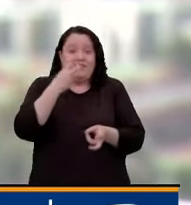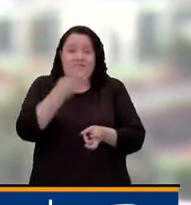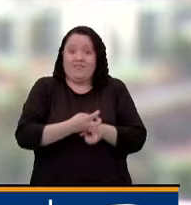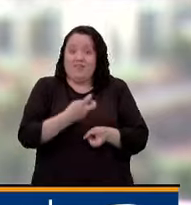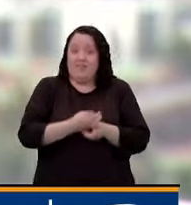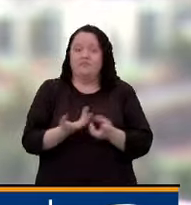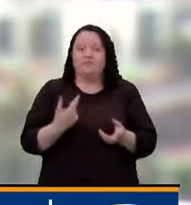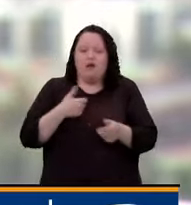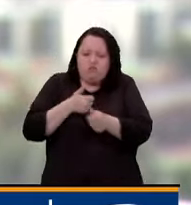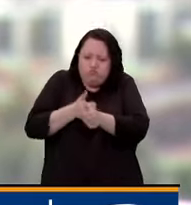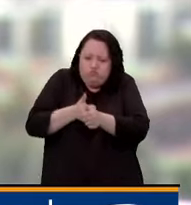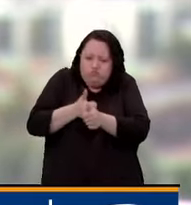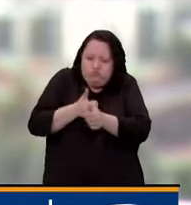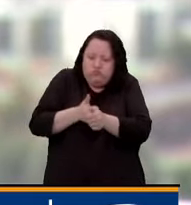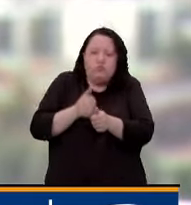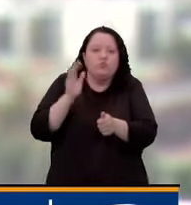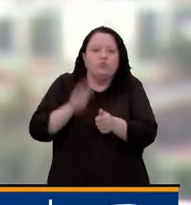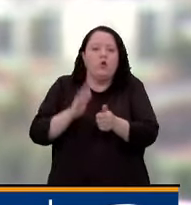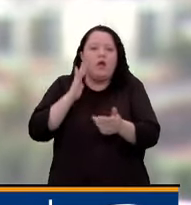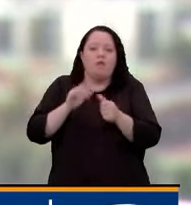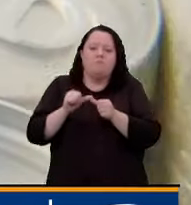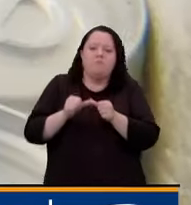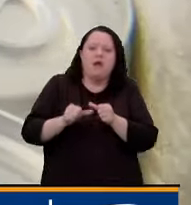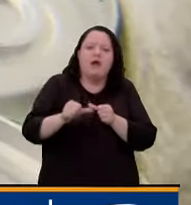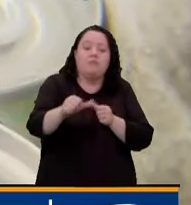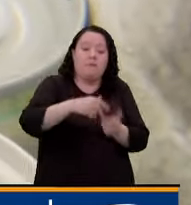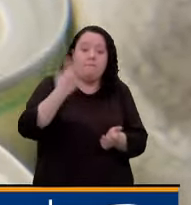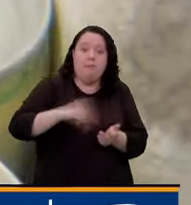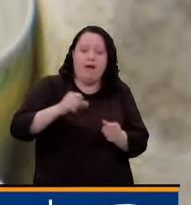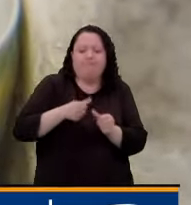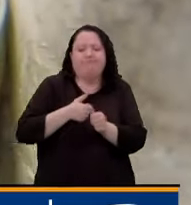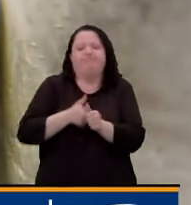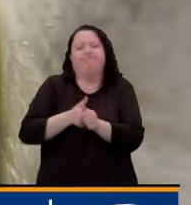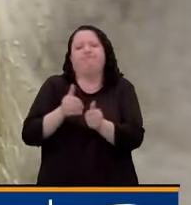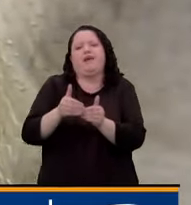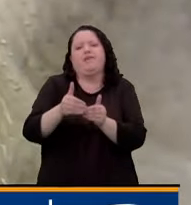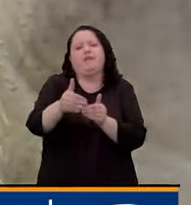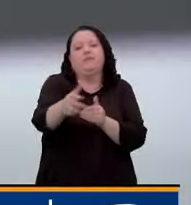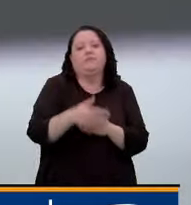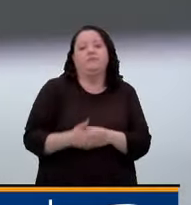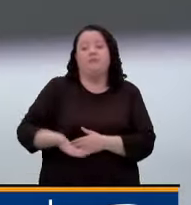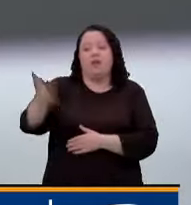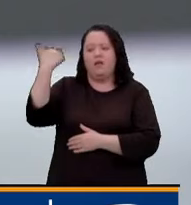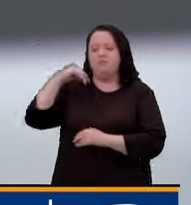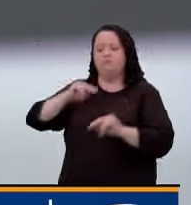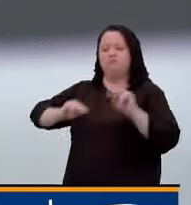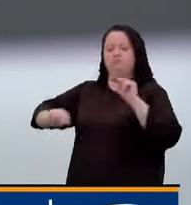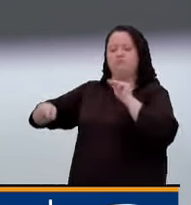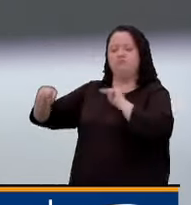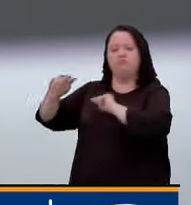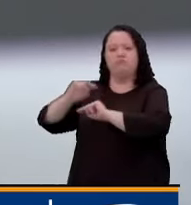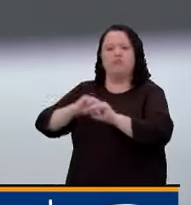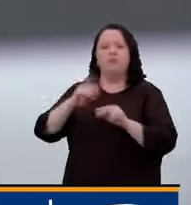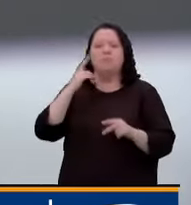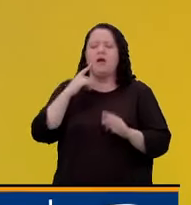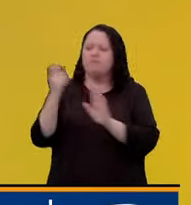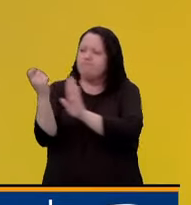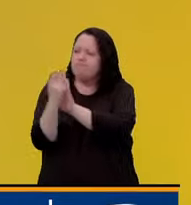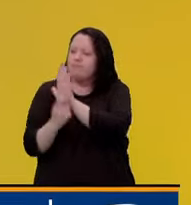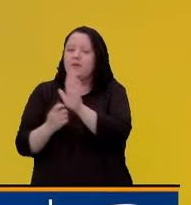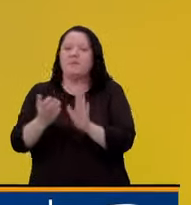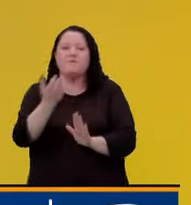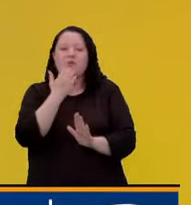un seguimiento por mucho tiempo después de esto. Aunque llevan mucho tiempo bajo la lupa y se han adoptado medidas, por ejemplo, sobre